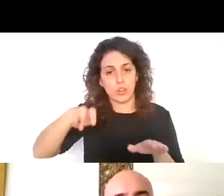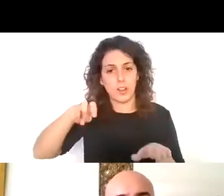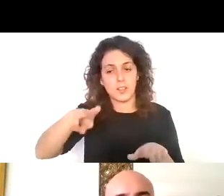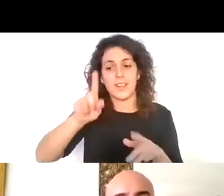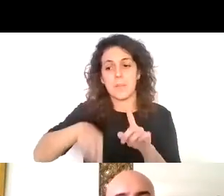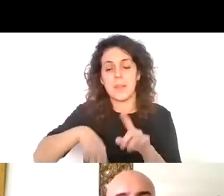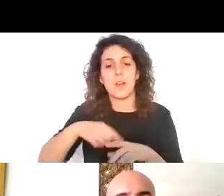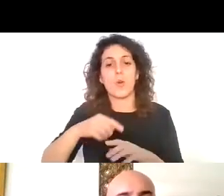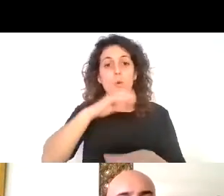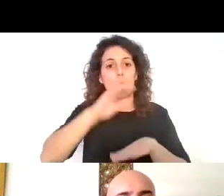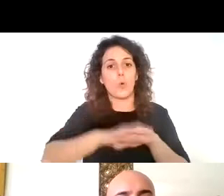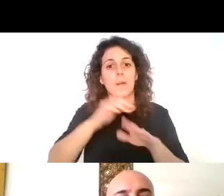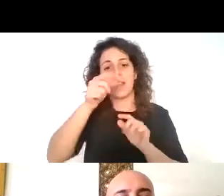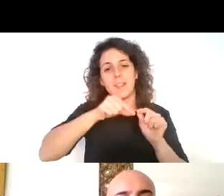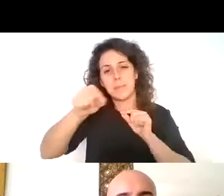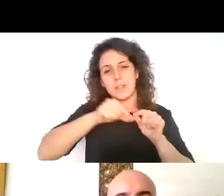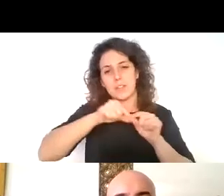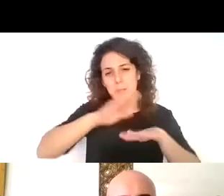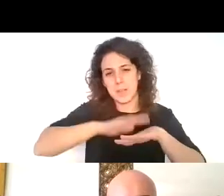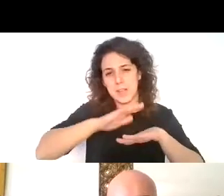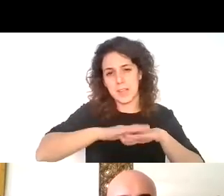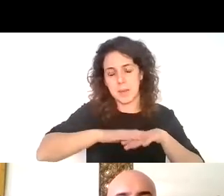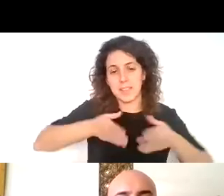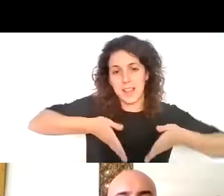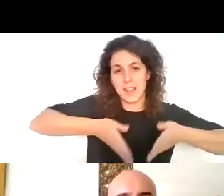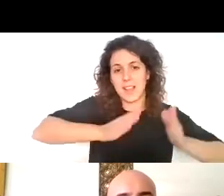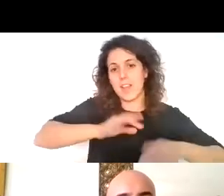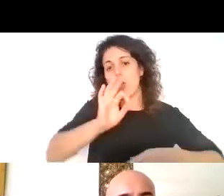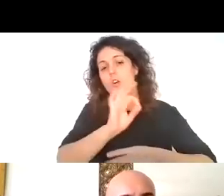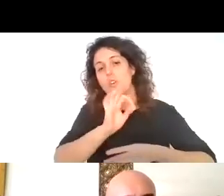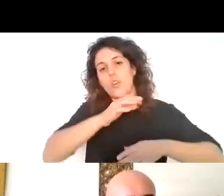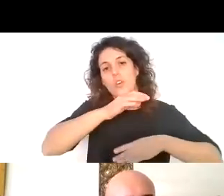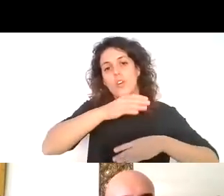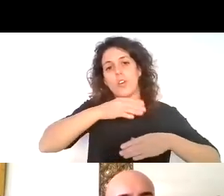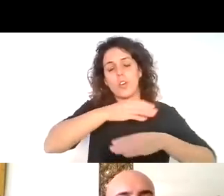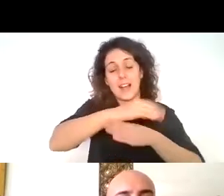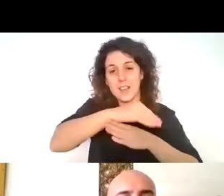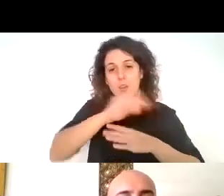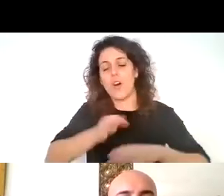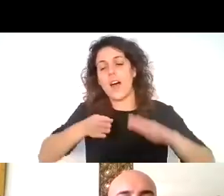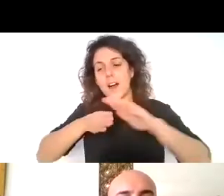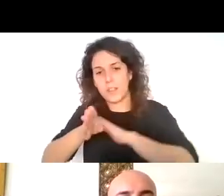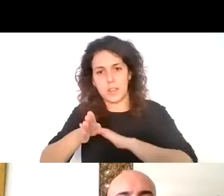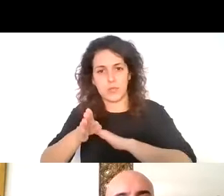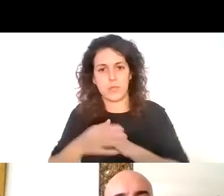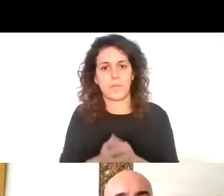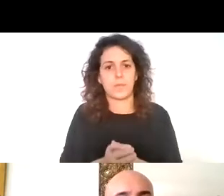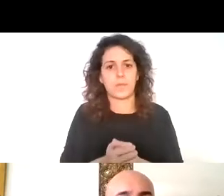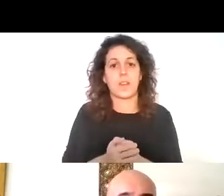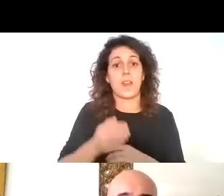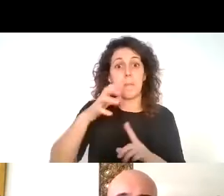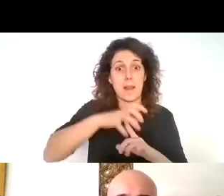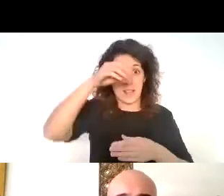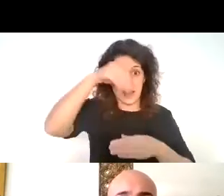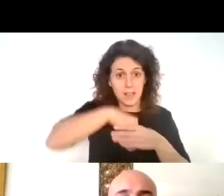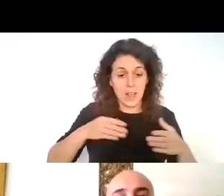dimensiones mínimas establecidas de calles o aceras de entrada. Los espacios de recreo del parque natural cuentan con rutas de acceso y